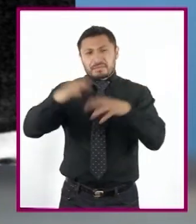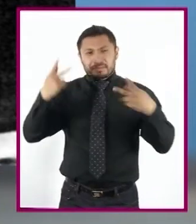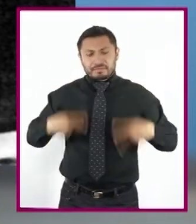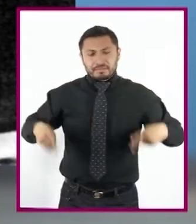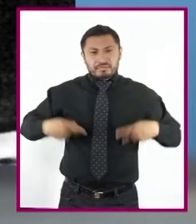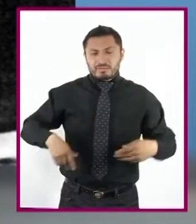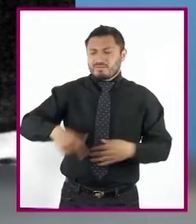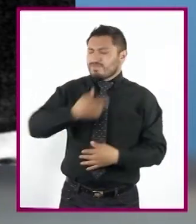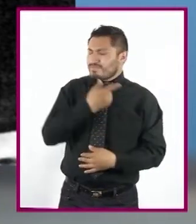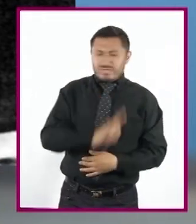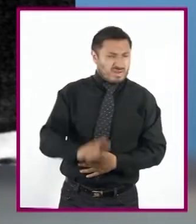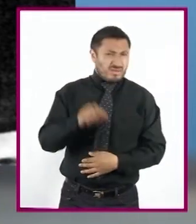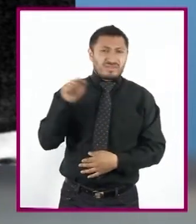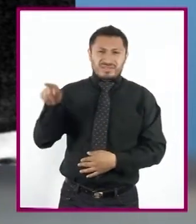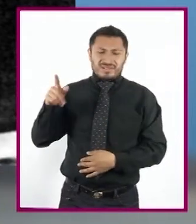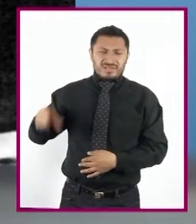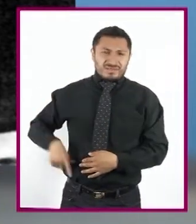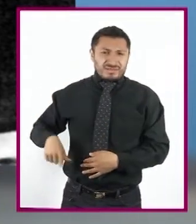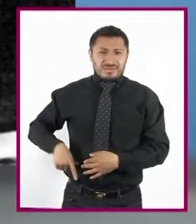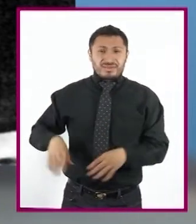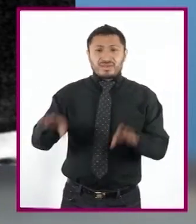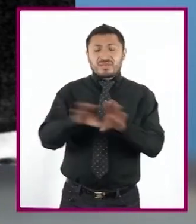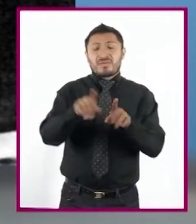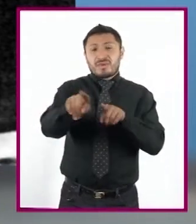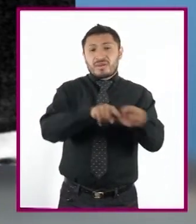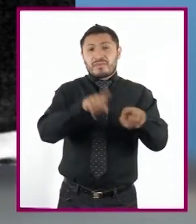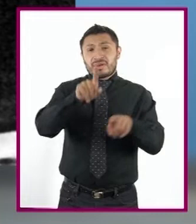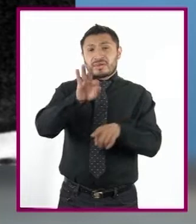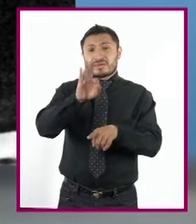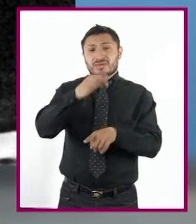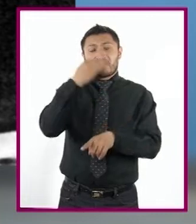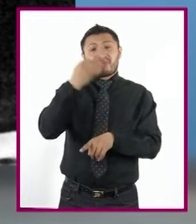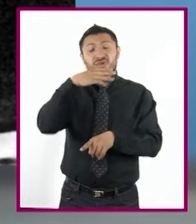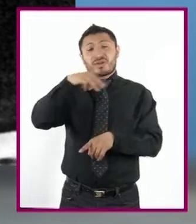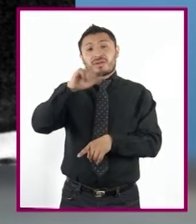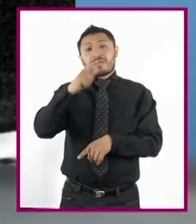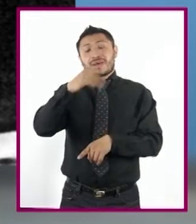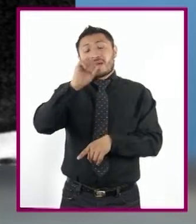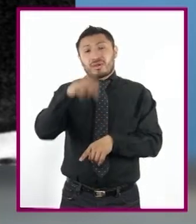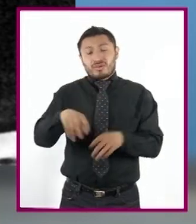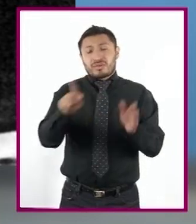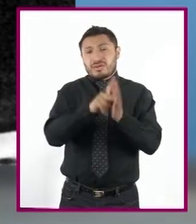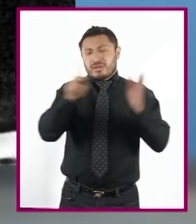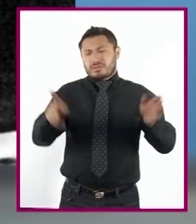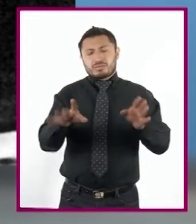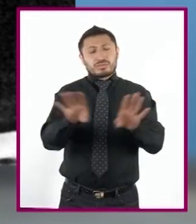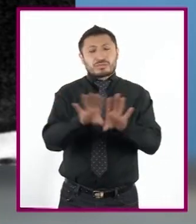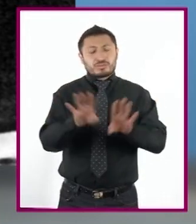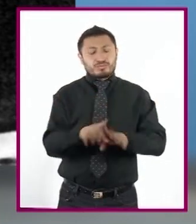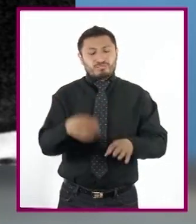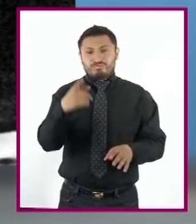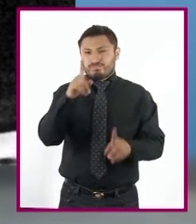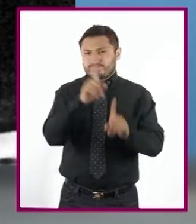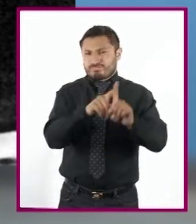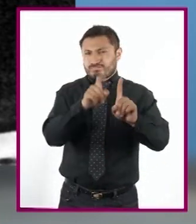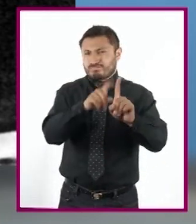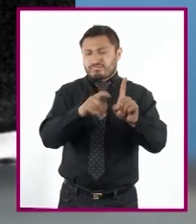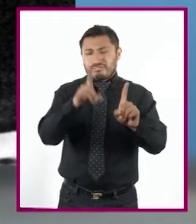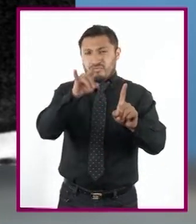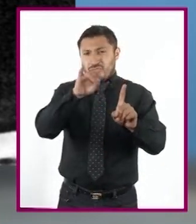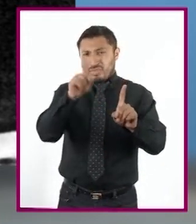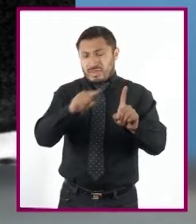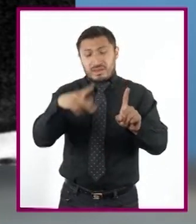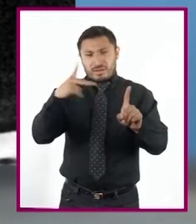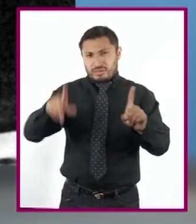el régimen, como los hermanos Flores Magón, quienes a través de la prensa adoptaron una postura muy crítica hacia Díaz y